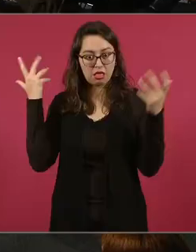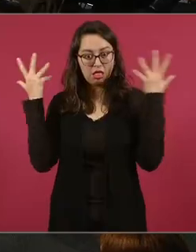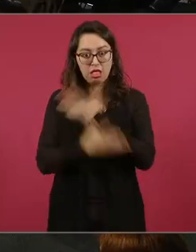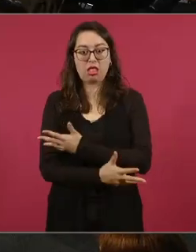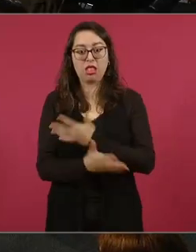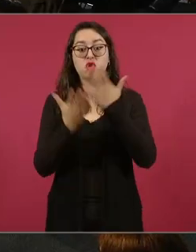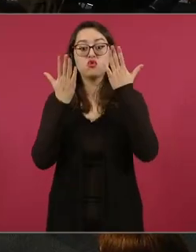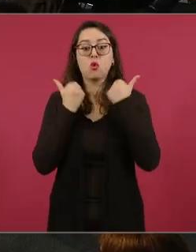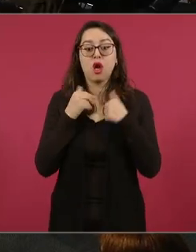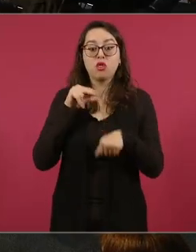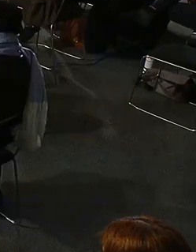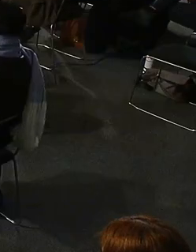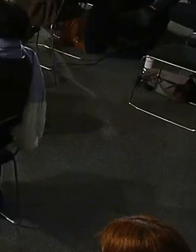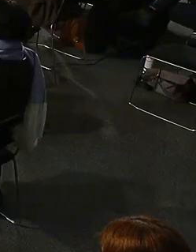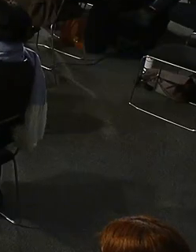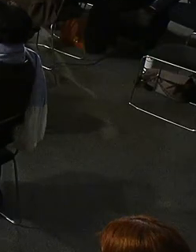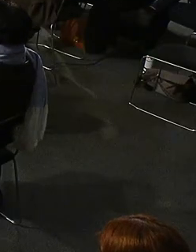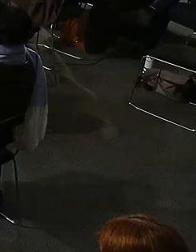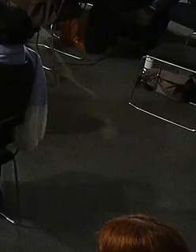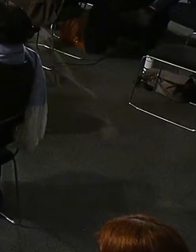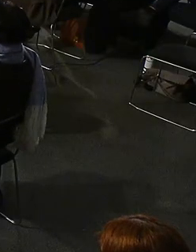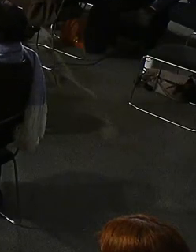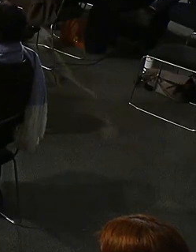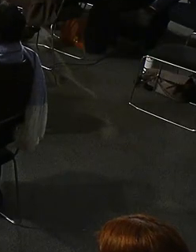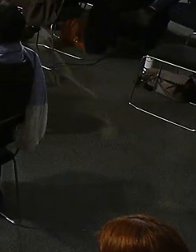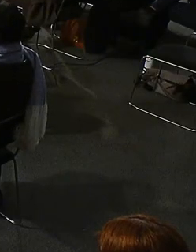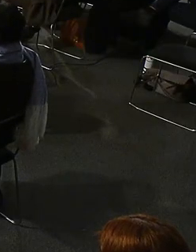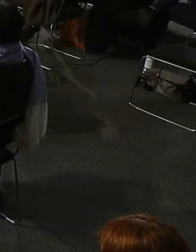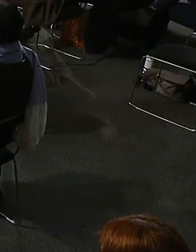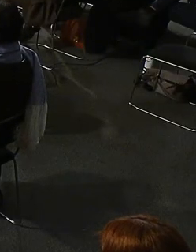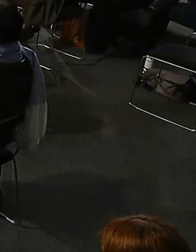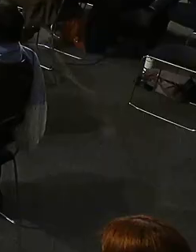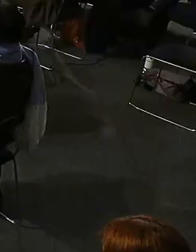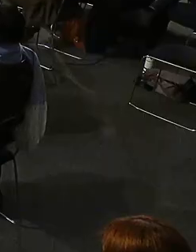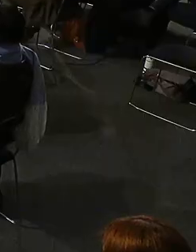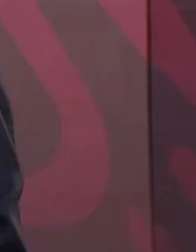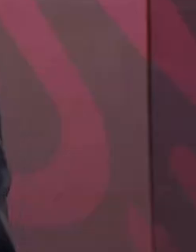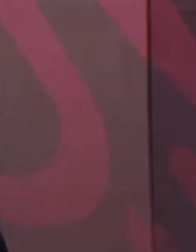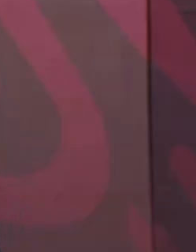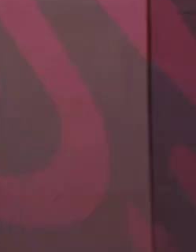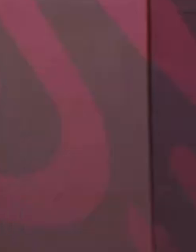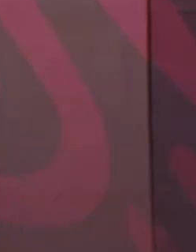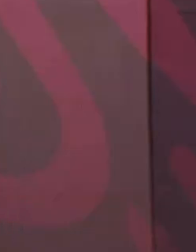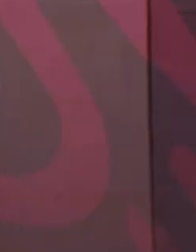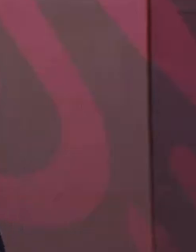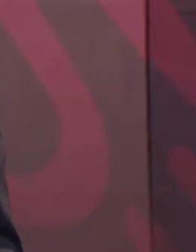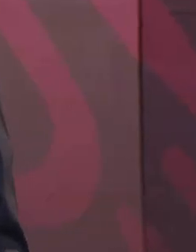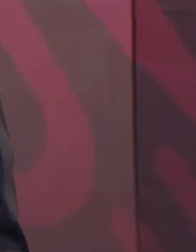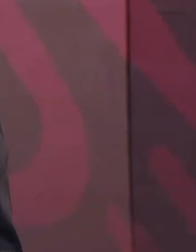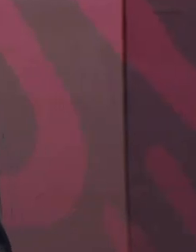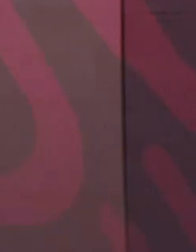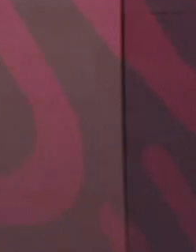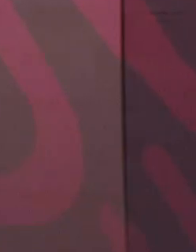antes del COVID